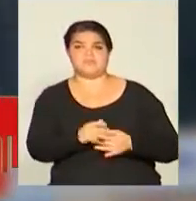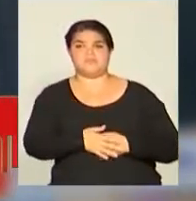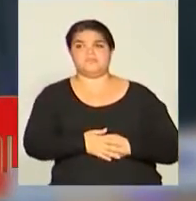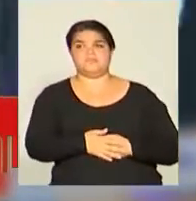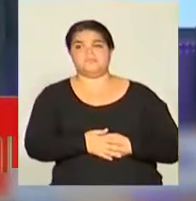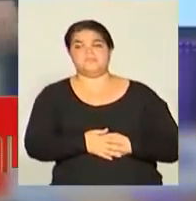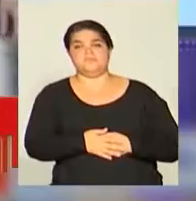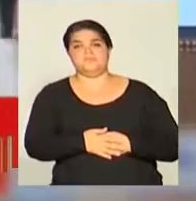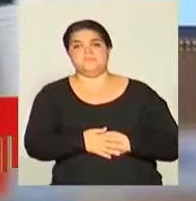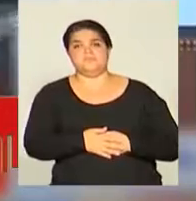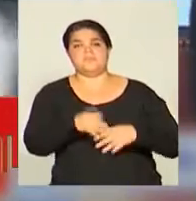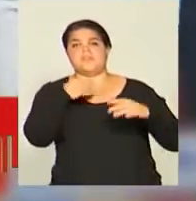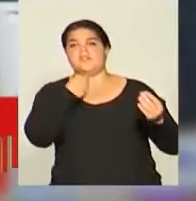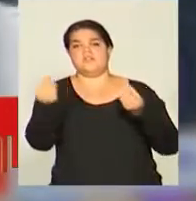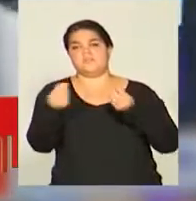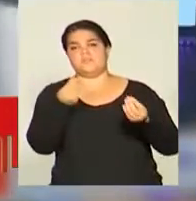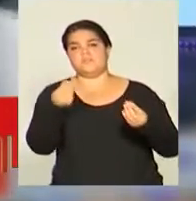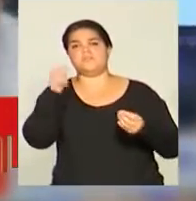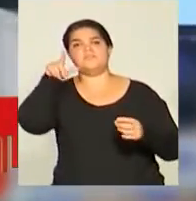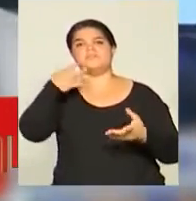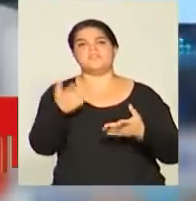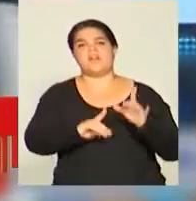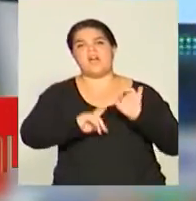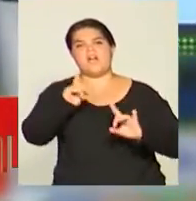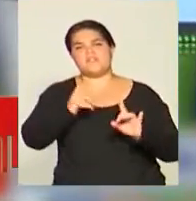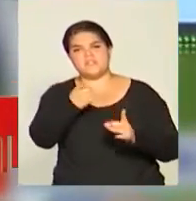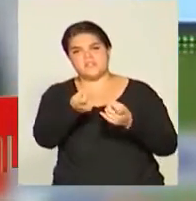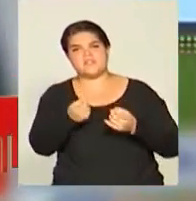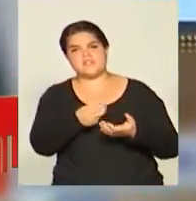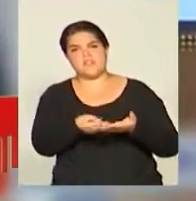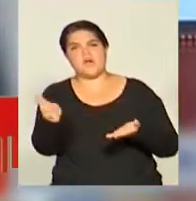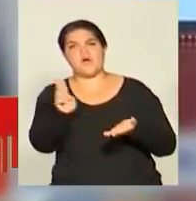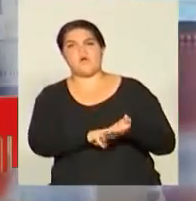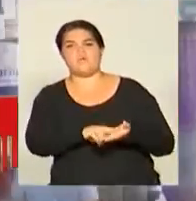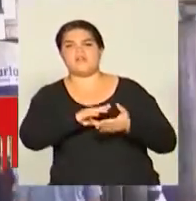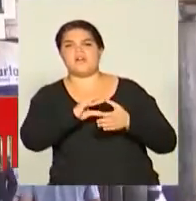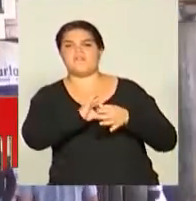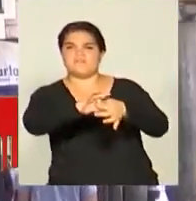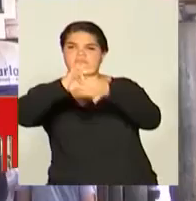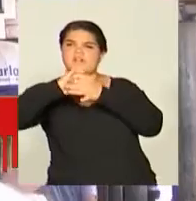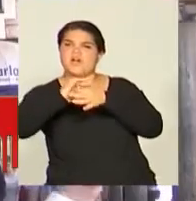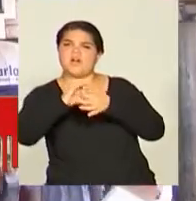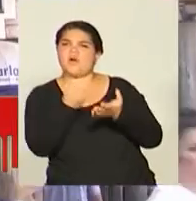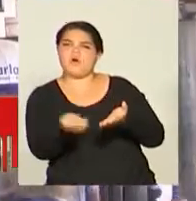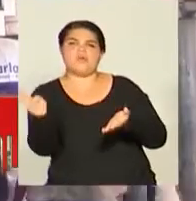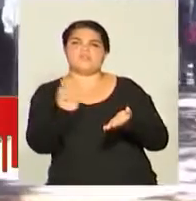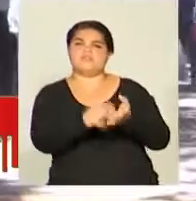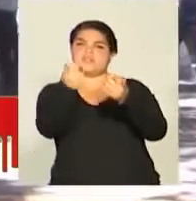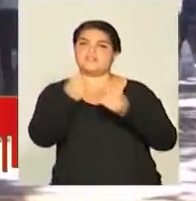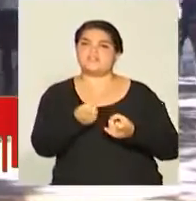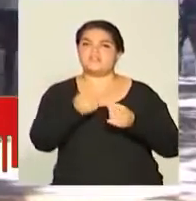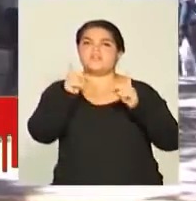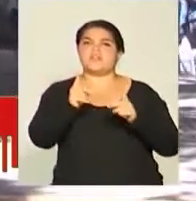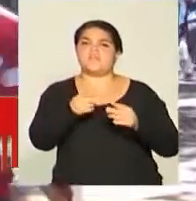lo cambiario, para no quedar tan rezagados con respecto al tipo de cambio brasilero. Es volver a insertar de a